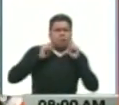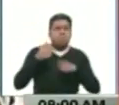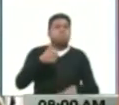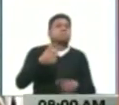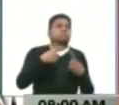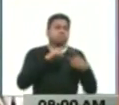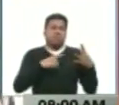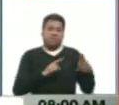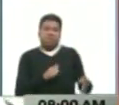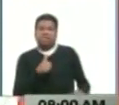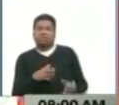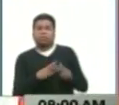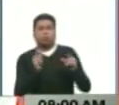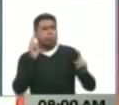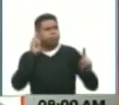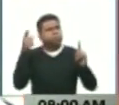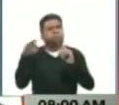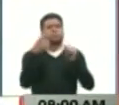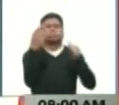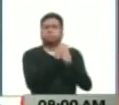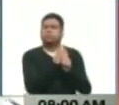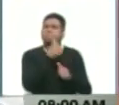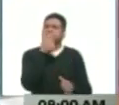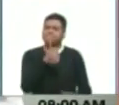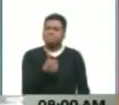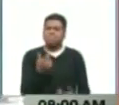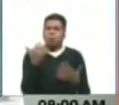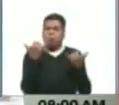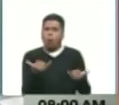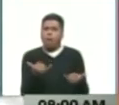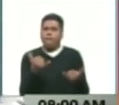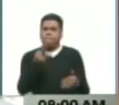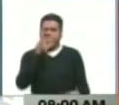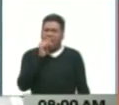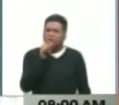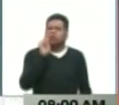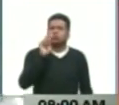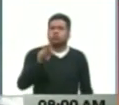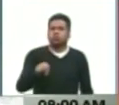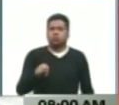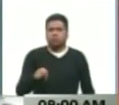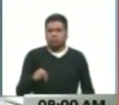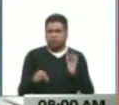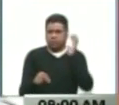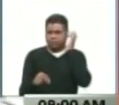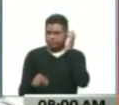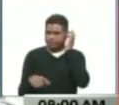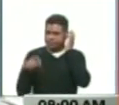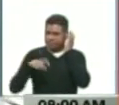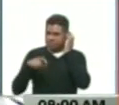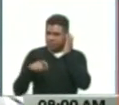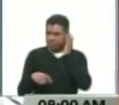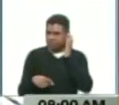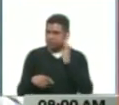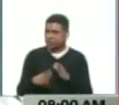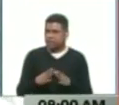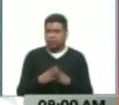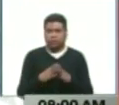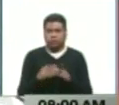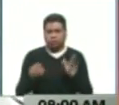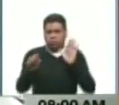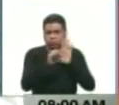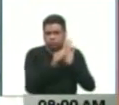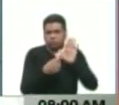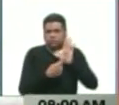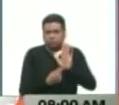muchísimos desafíos por vencer. Hoy más que nunca el capitalismo necesita, requiere de una simbología, de